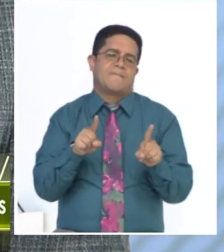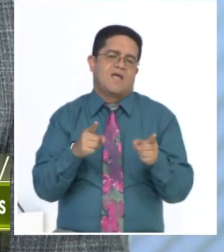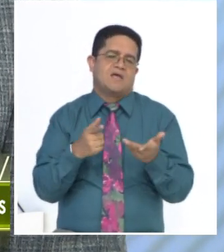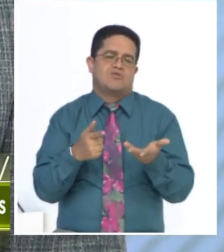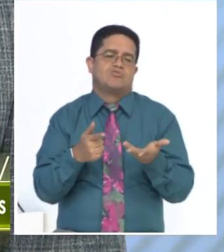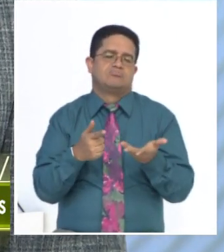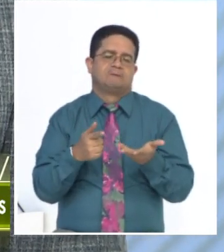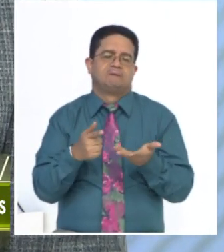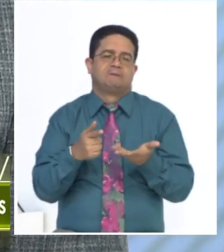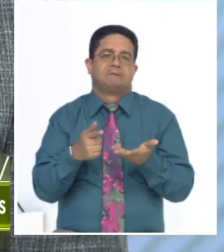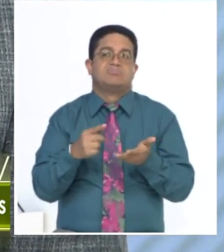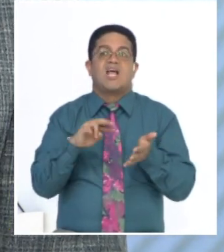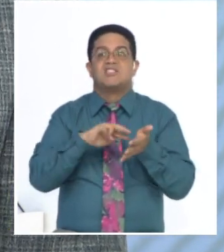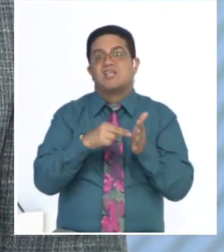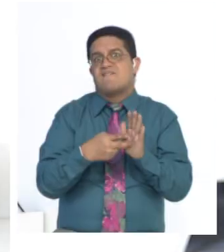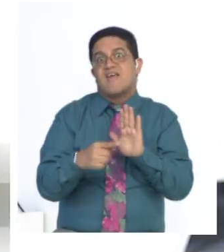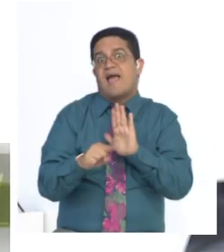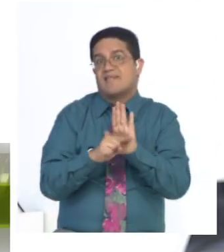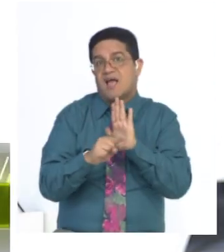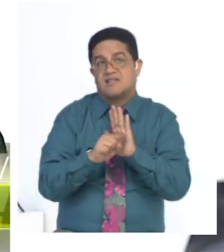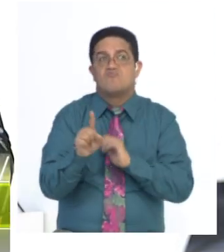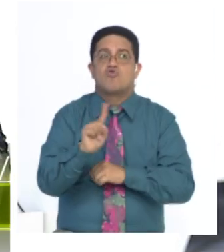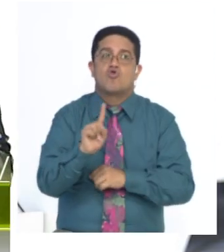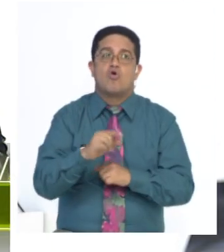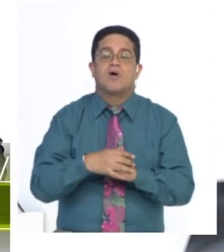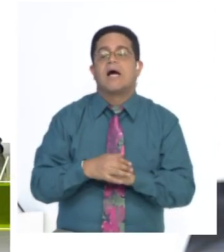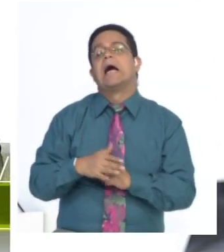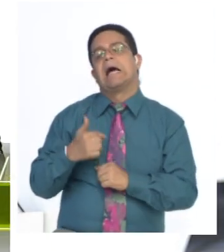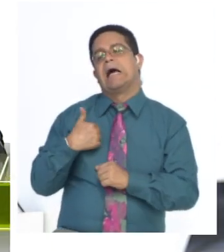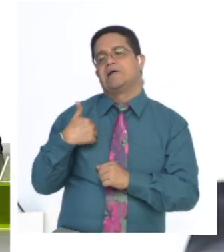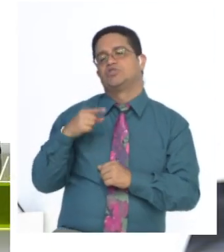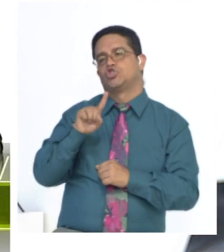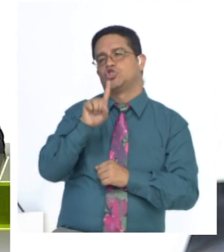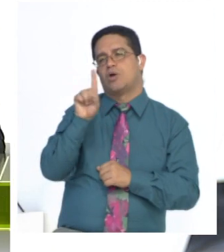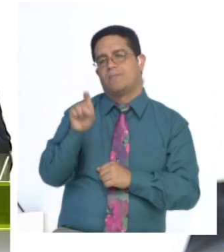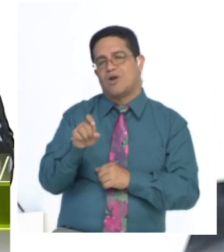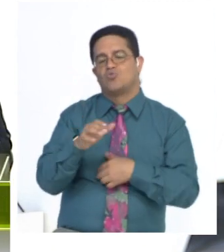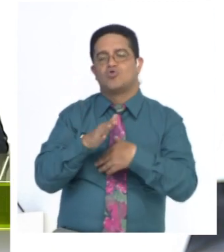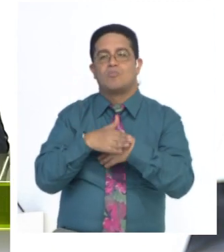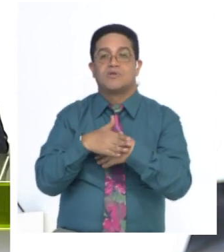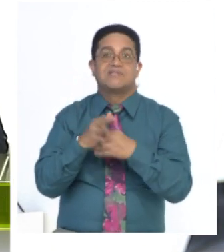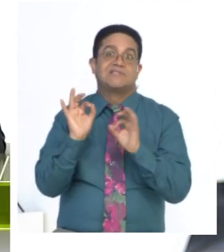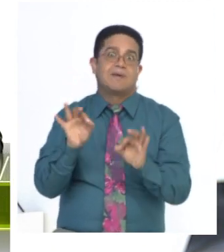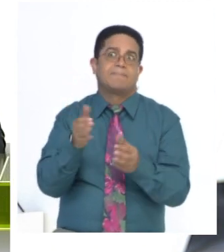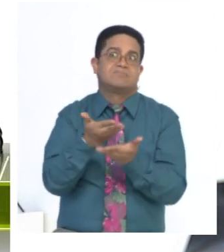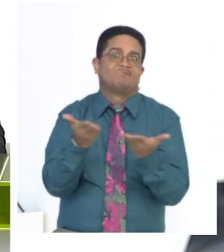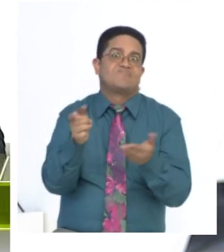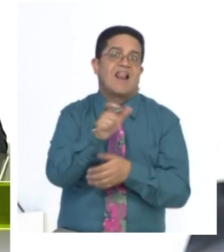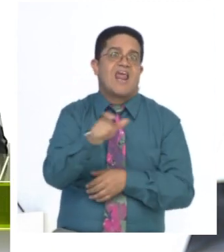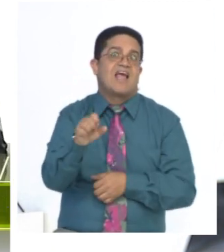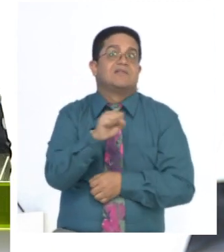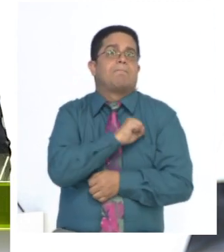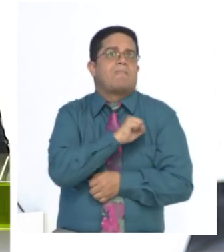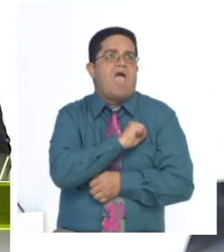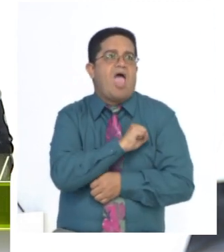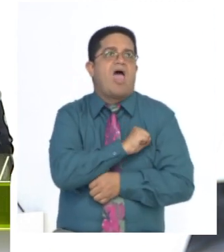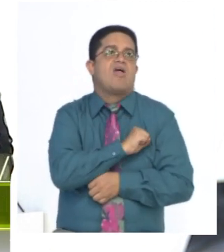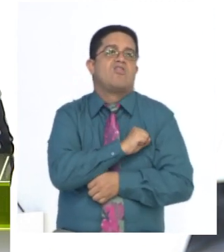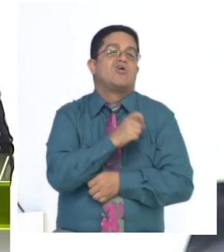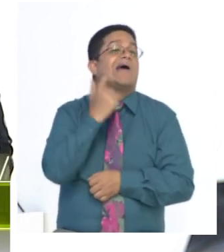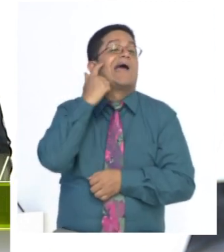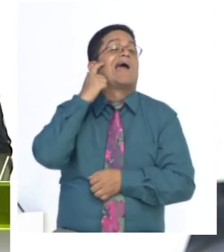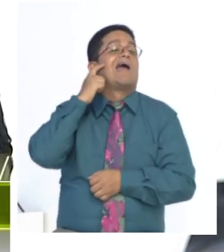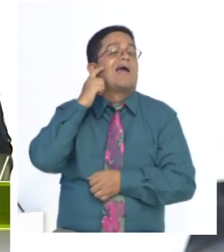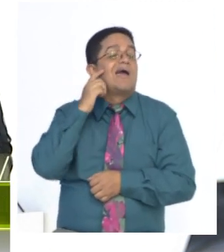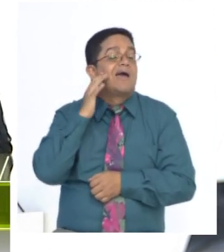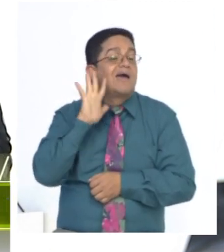en este caso, de la anestesia. Muy bien, sí, consulto esto porque con respecto a la anestesia siempre existen muchos mitos y Sí, realidades. claro. Además, creo que uno de